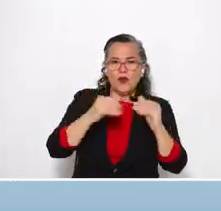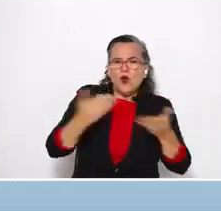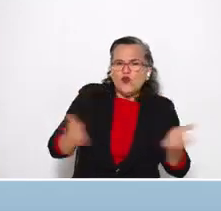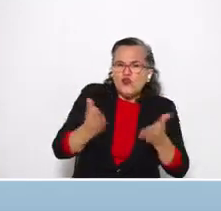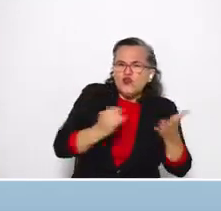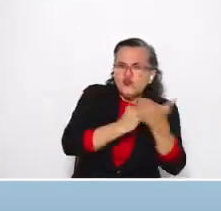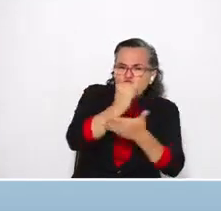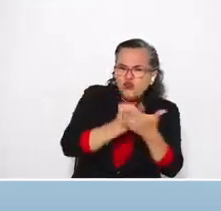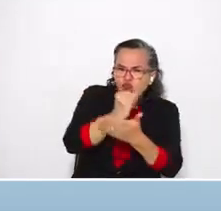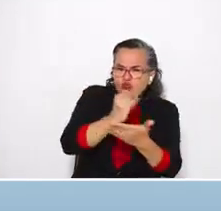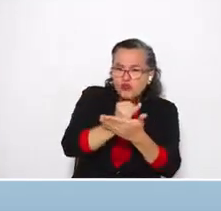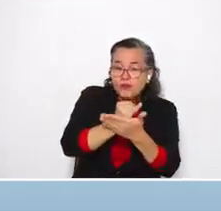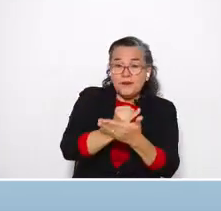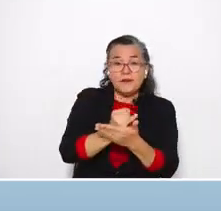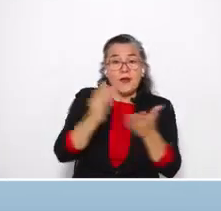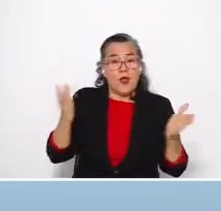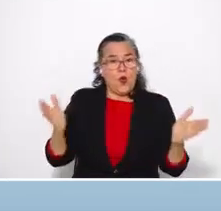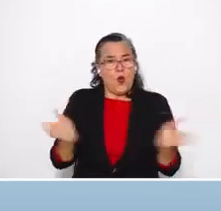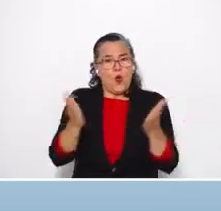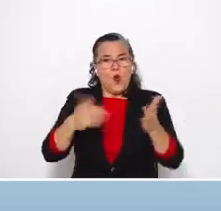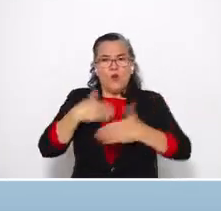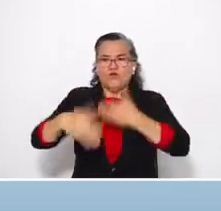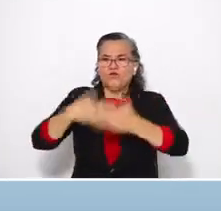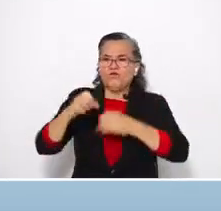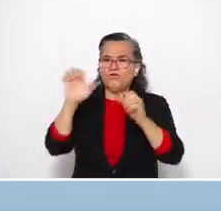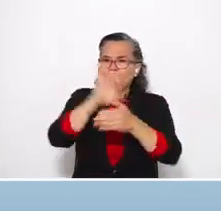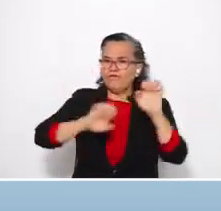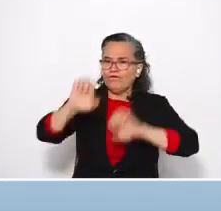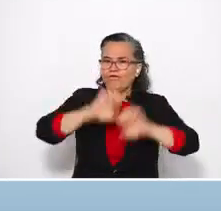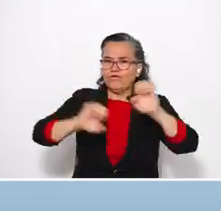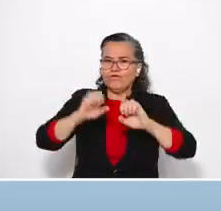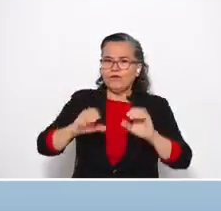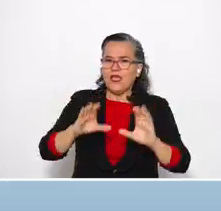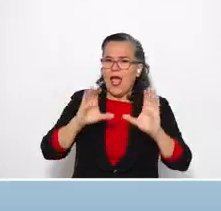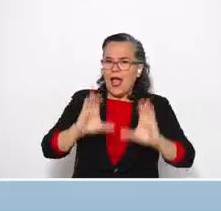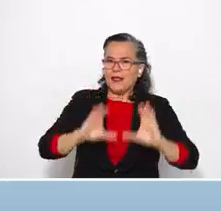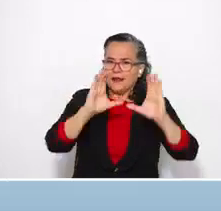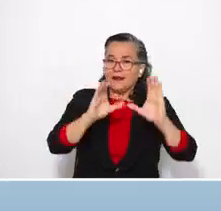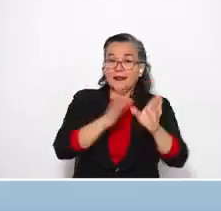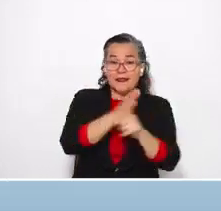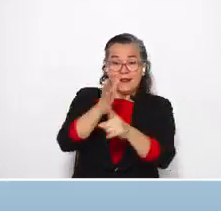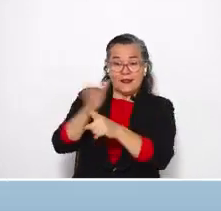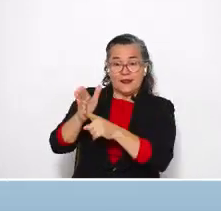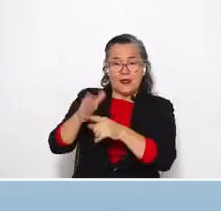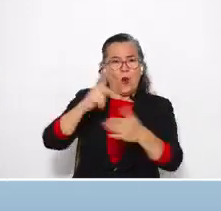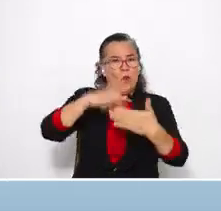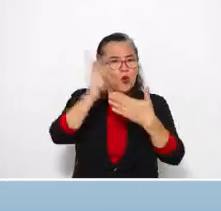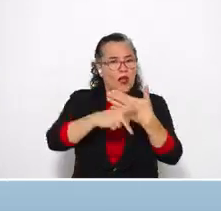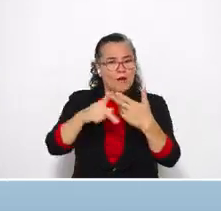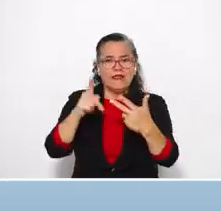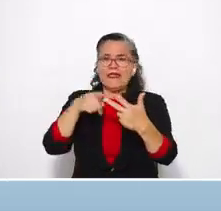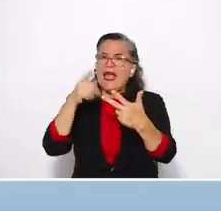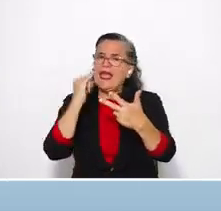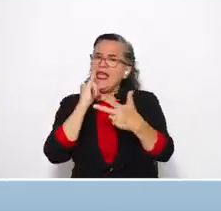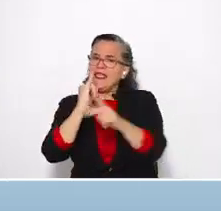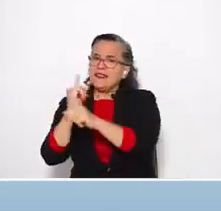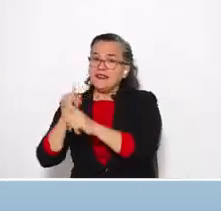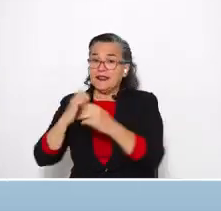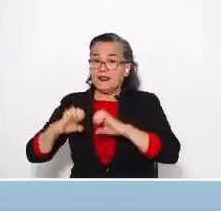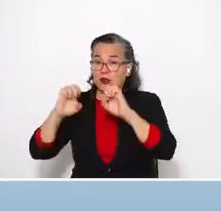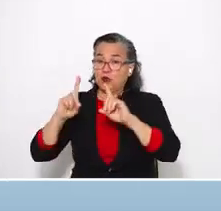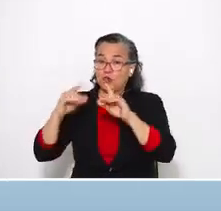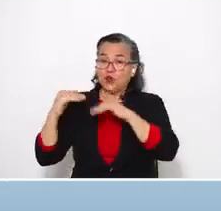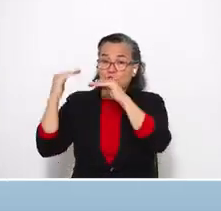superior. Y promueve los procesos de evaluación y acreditación de las carreras, programas e instituciones de educación